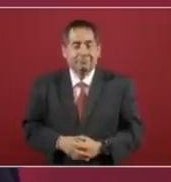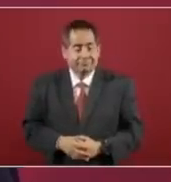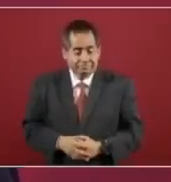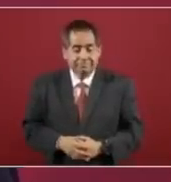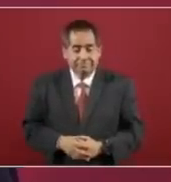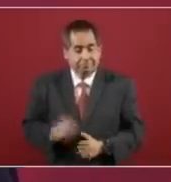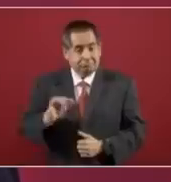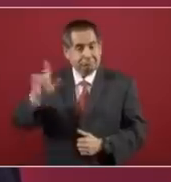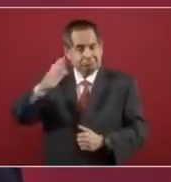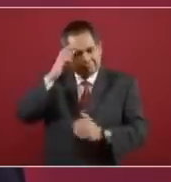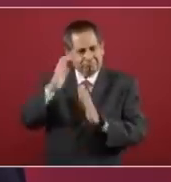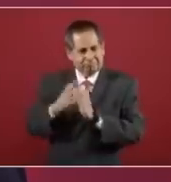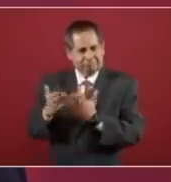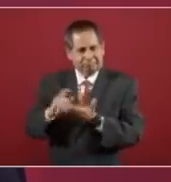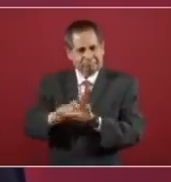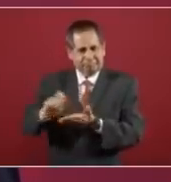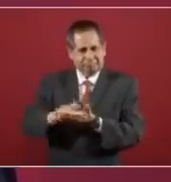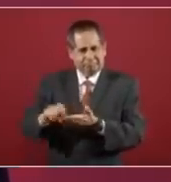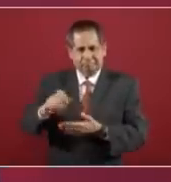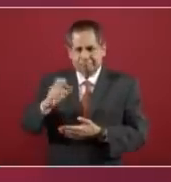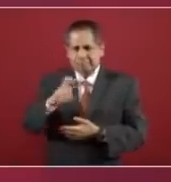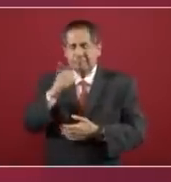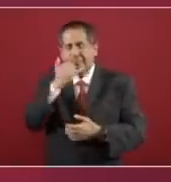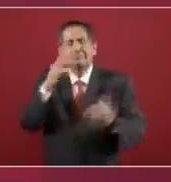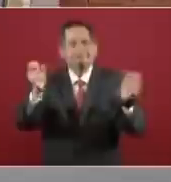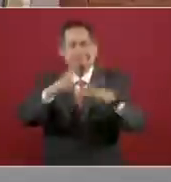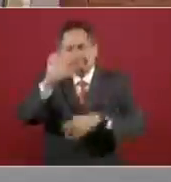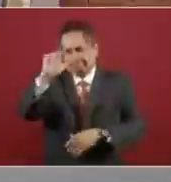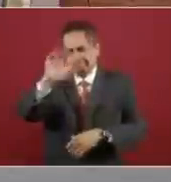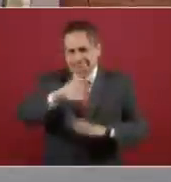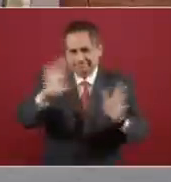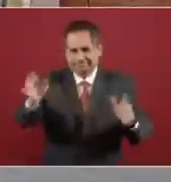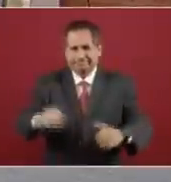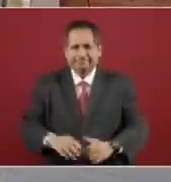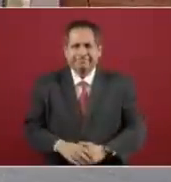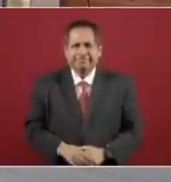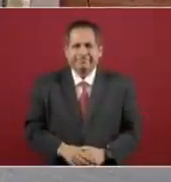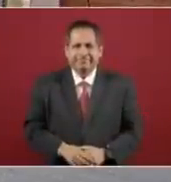famoso carreño con su mano allá bueno nos vemos